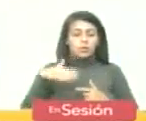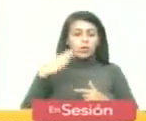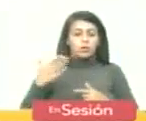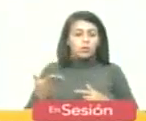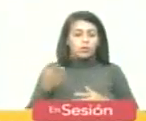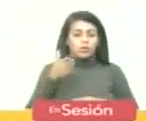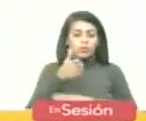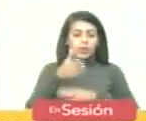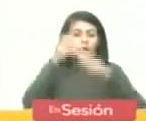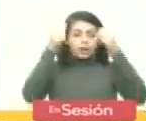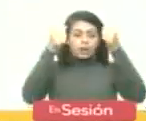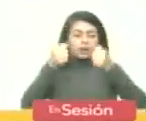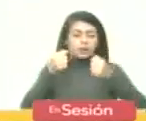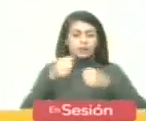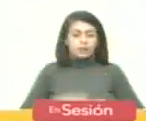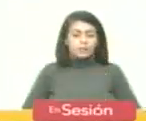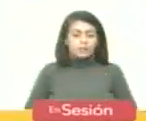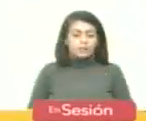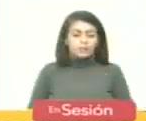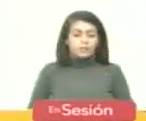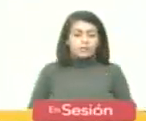van a ir a la cárcel.